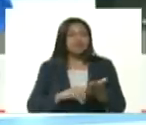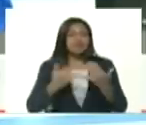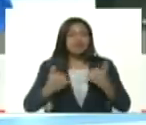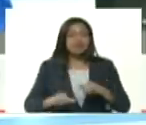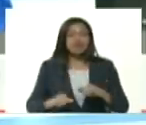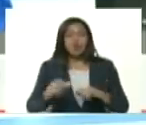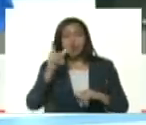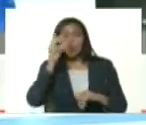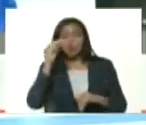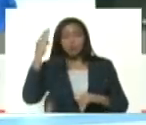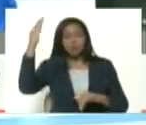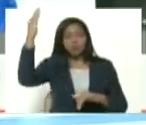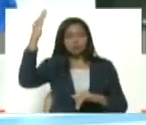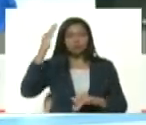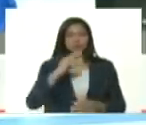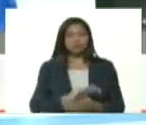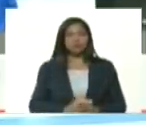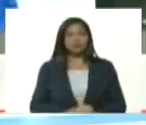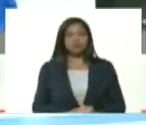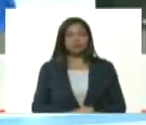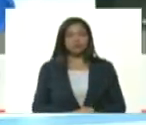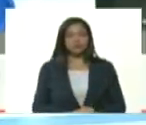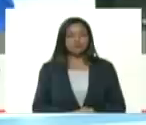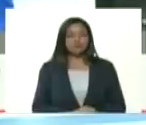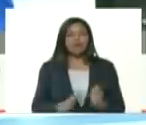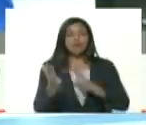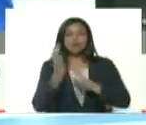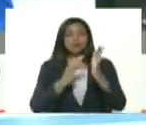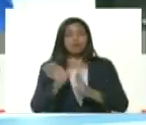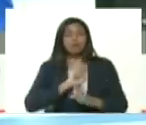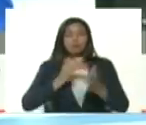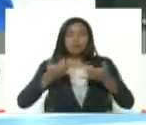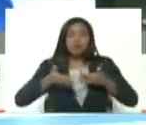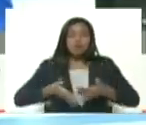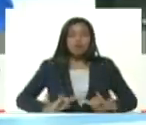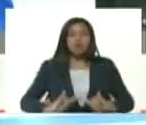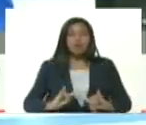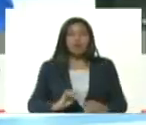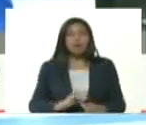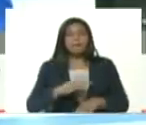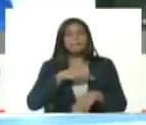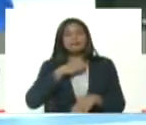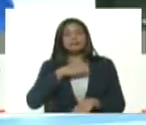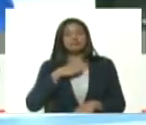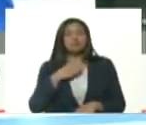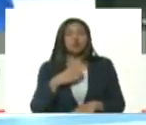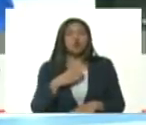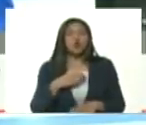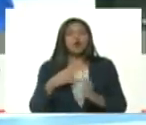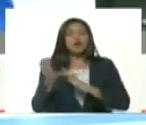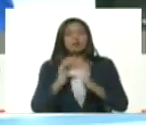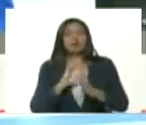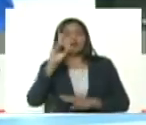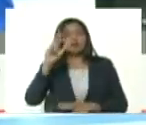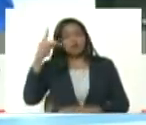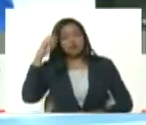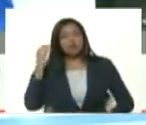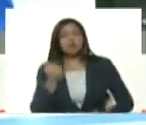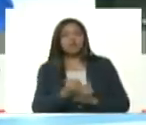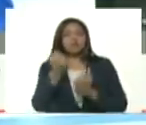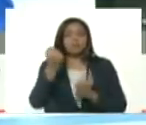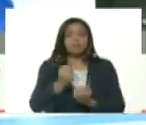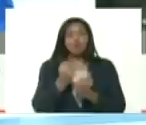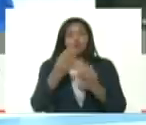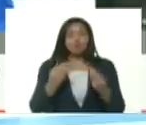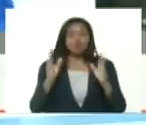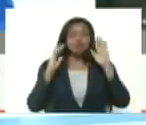e hijas del Señor Jesús, de Jesucristo, en misión cristiana diaria de solidaridad, de apoyo, de asistencia,